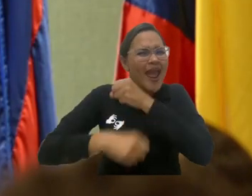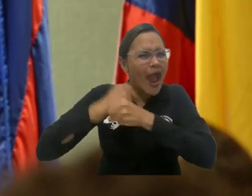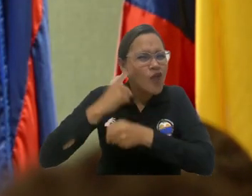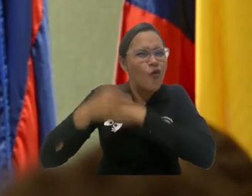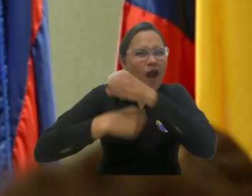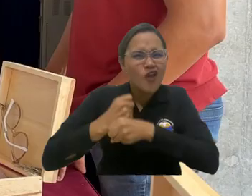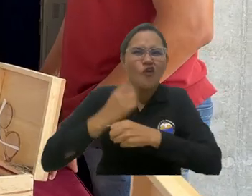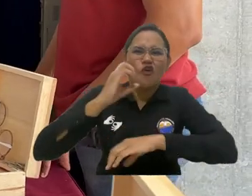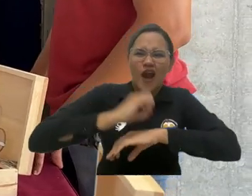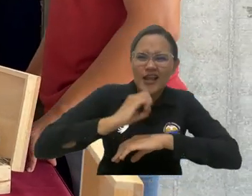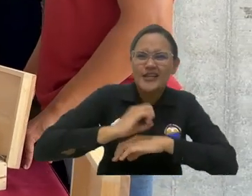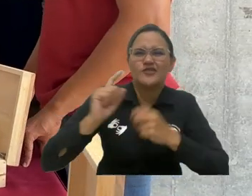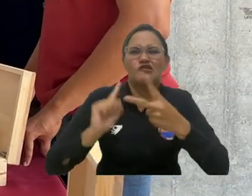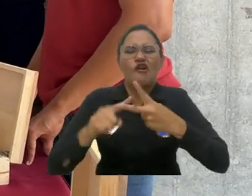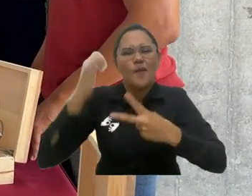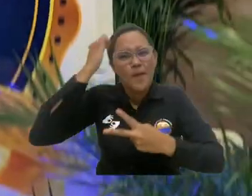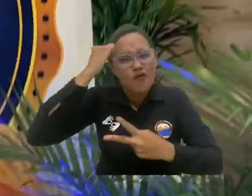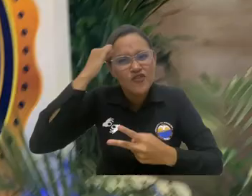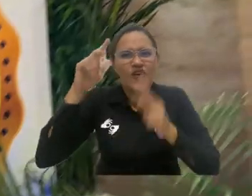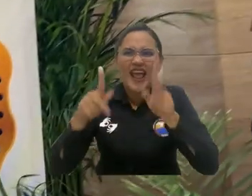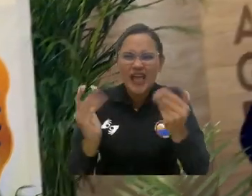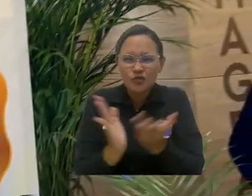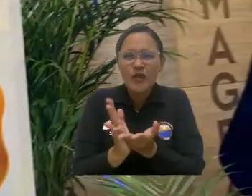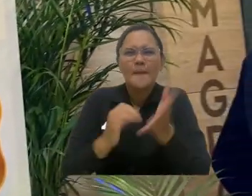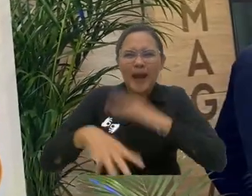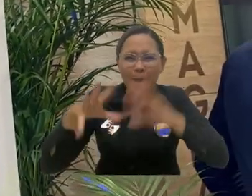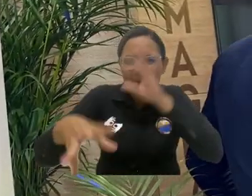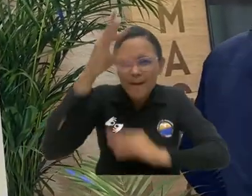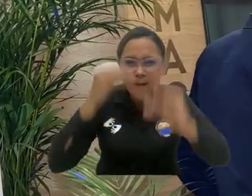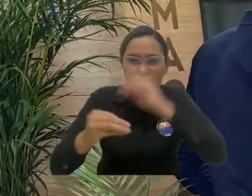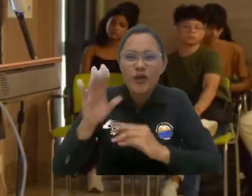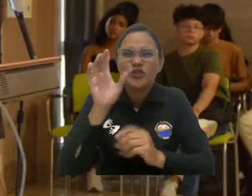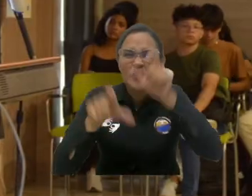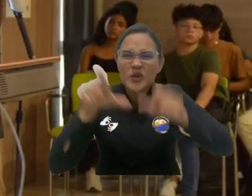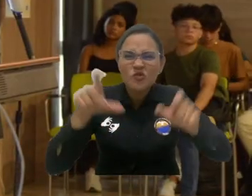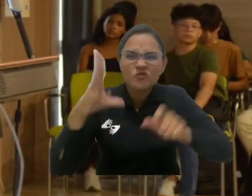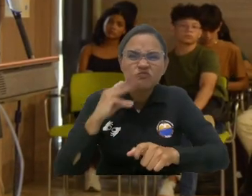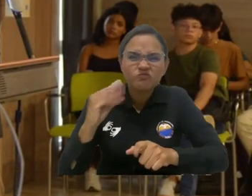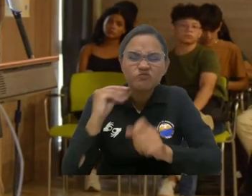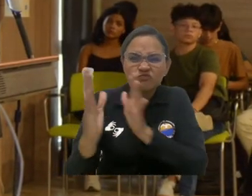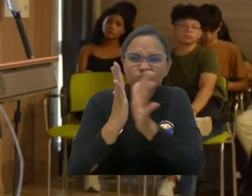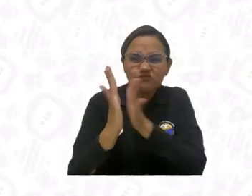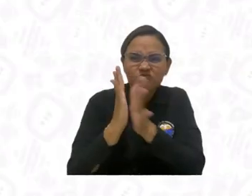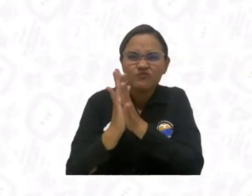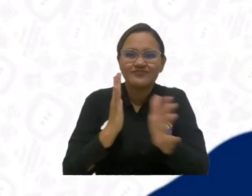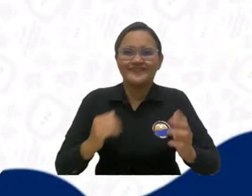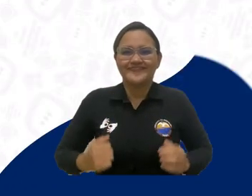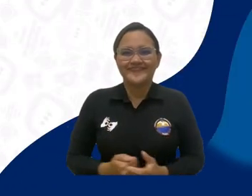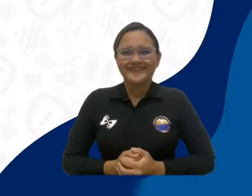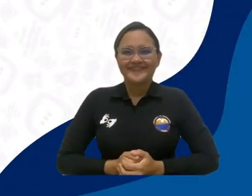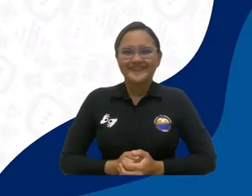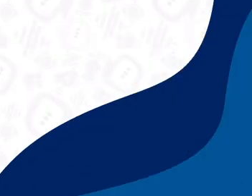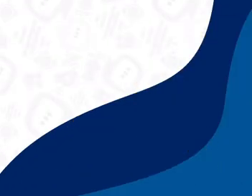profesionales organizaciones docentes y estudiantes para actualizar saberes con la intervención de